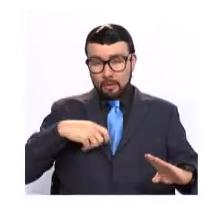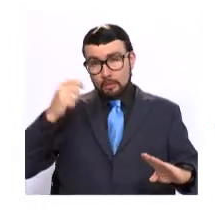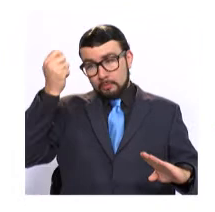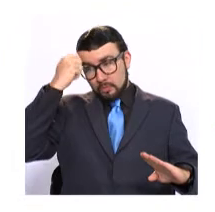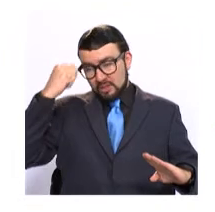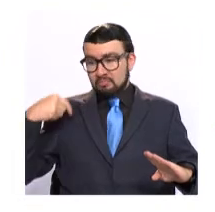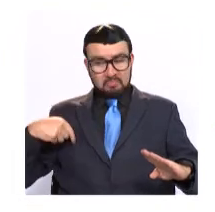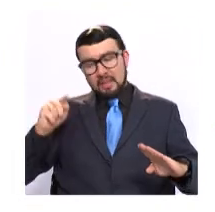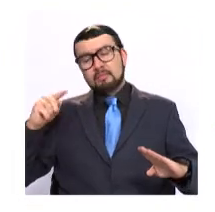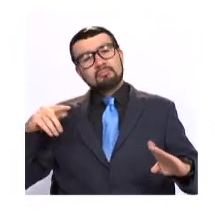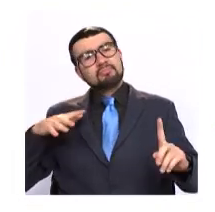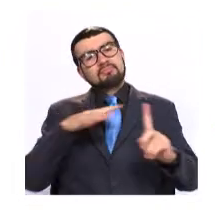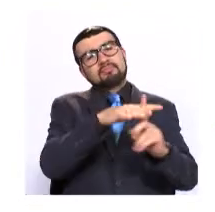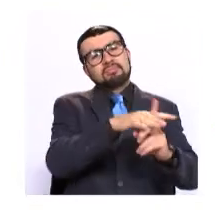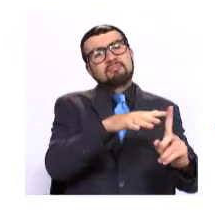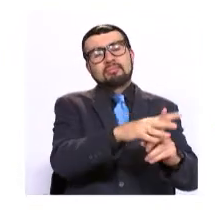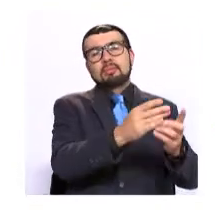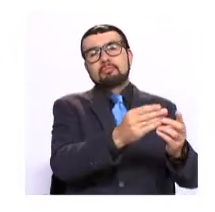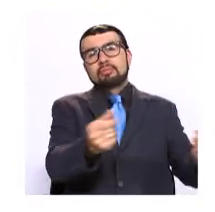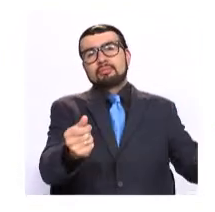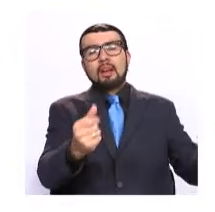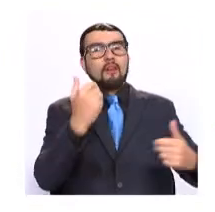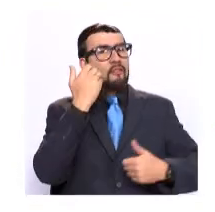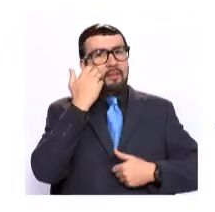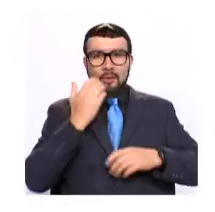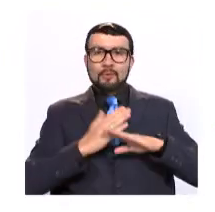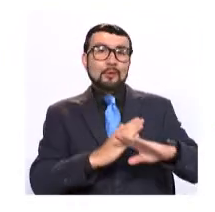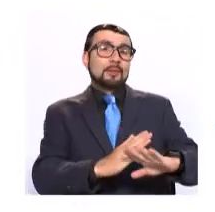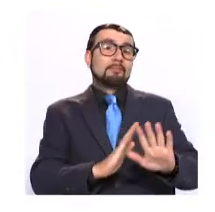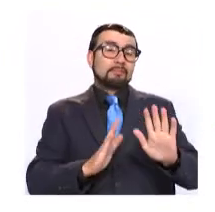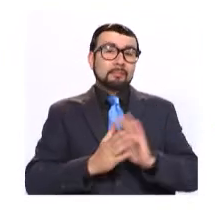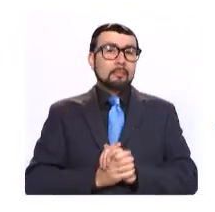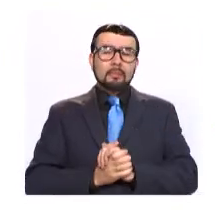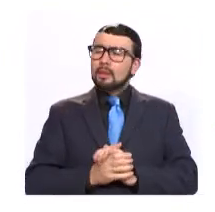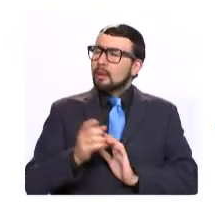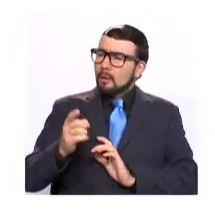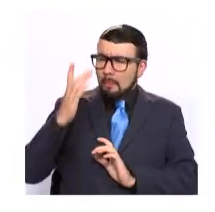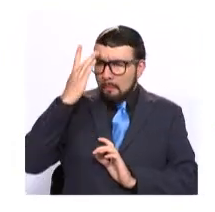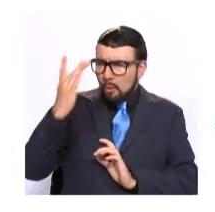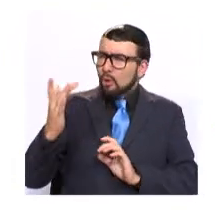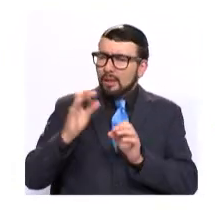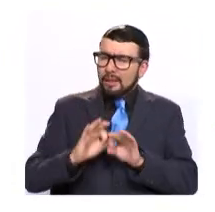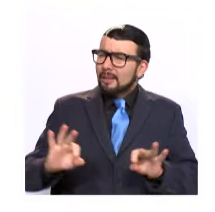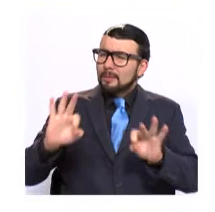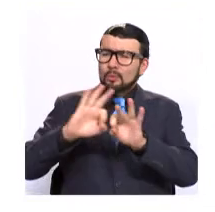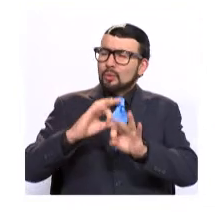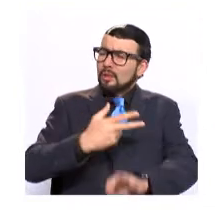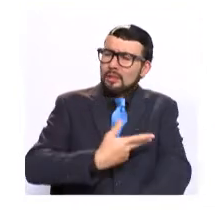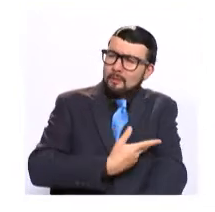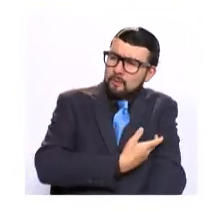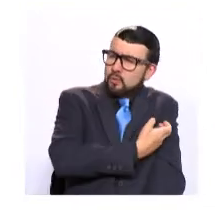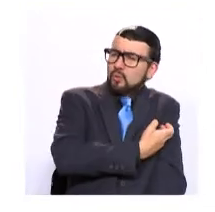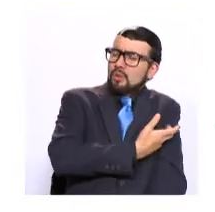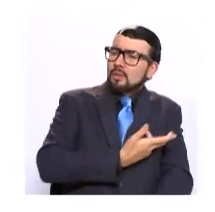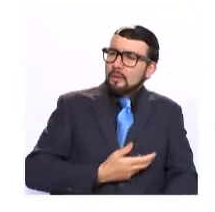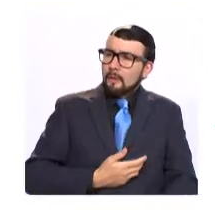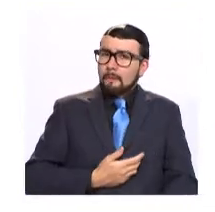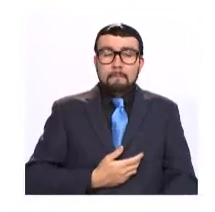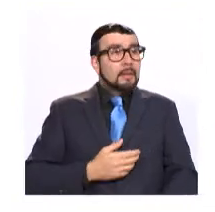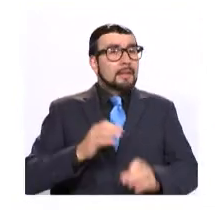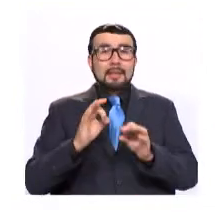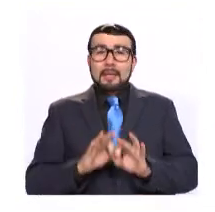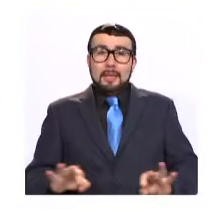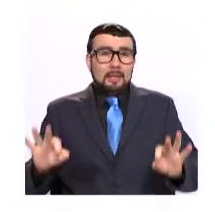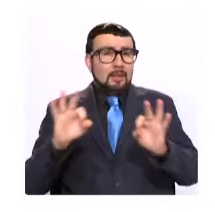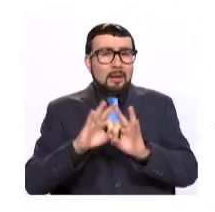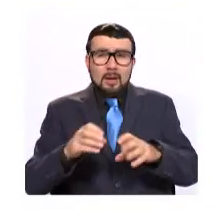algún momento me va a ser útil para proteger. ¿Por qué son importantes las vacunas? Bueno, las vacunas son muy importantes